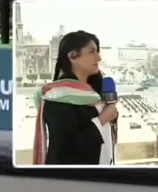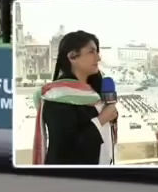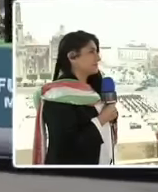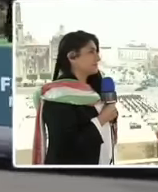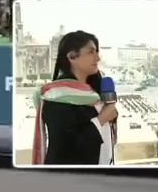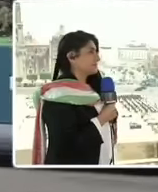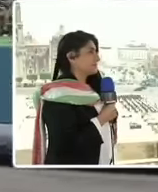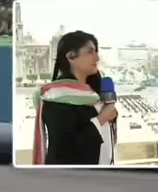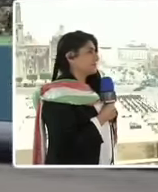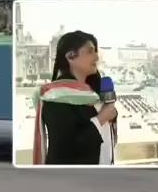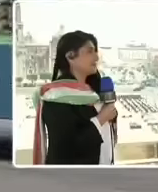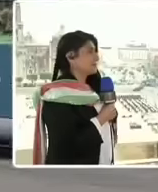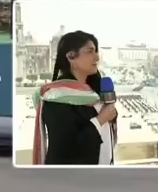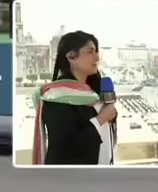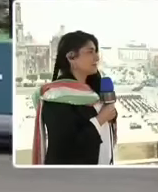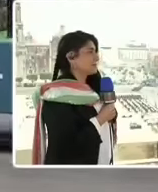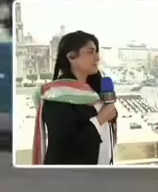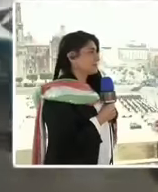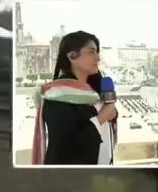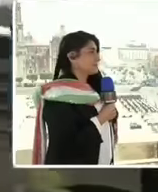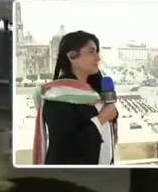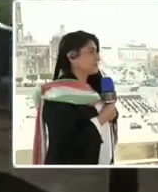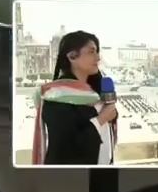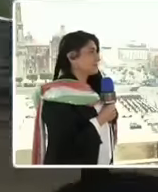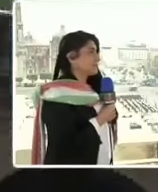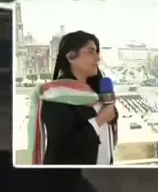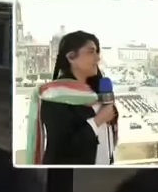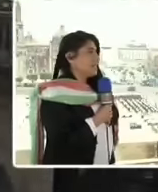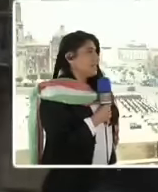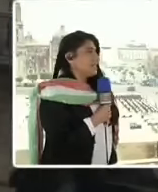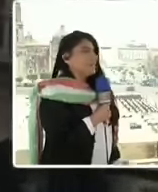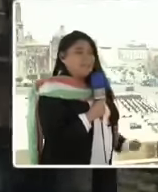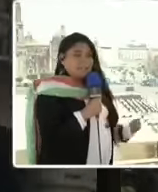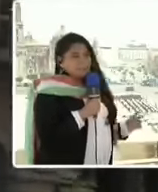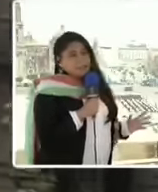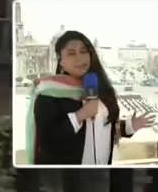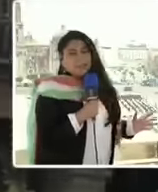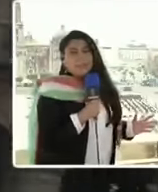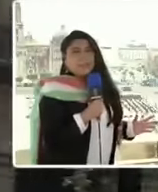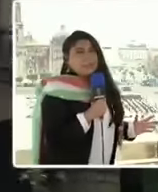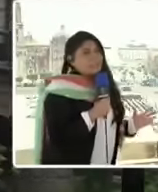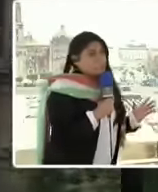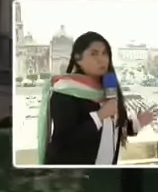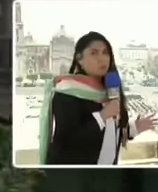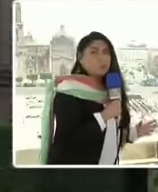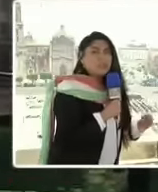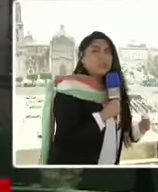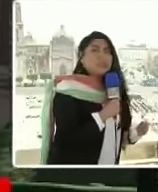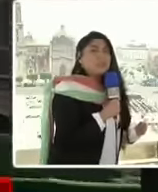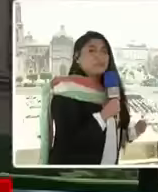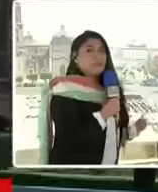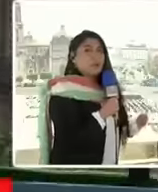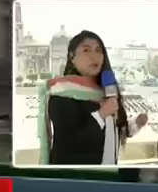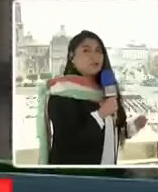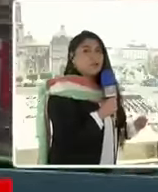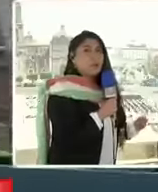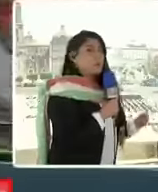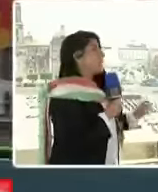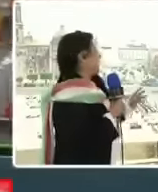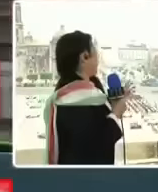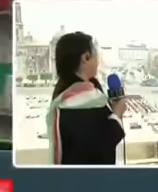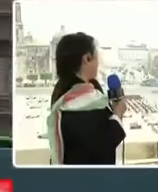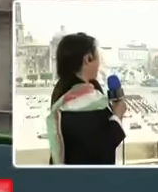estar ahí siempre presente. Las Fuerzas Armadas son siempre un baluarte para México. Y la verdad es que se nos puso chinita la piel